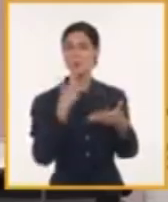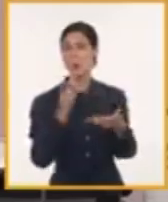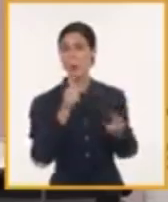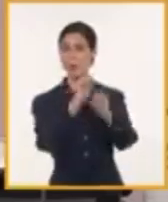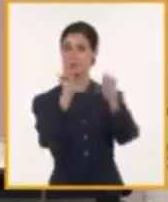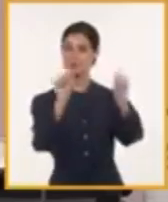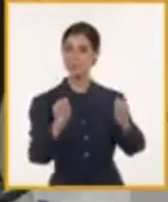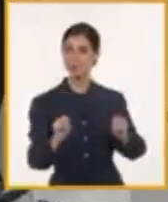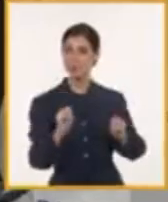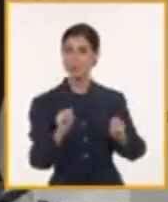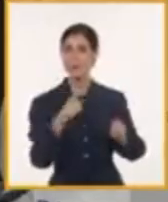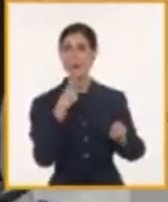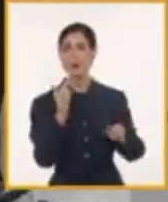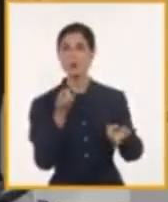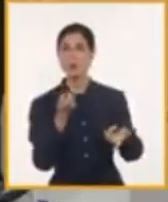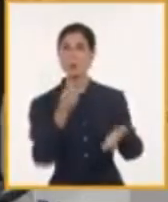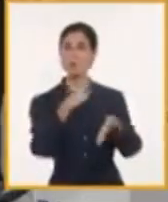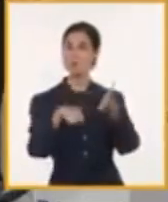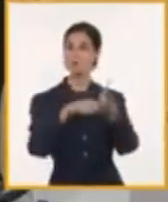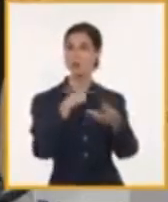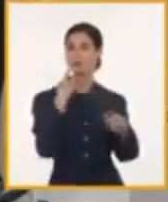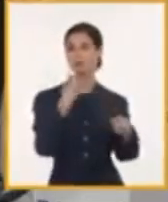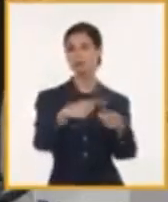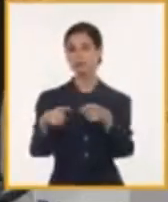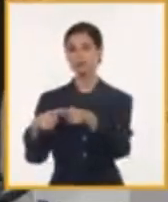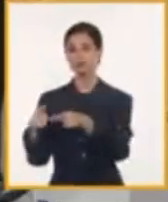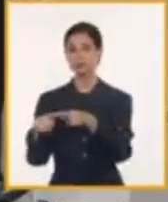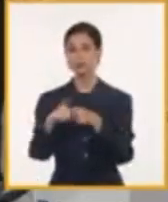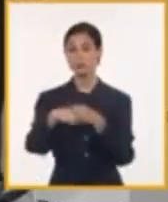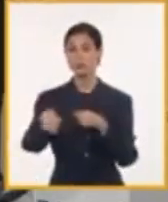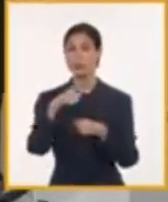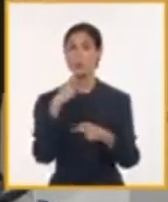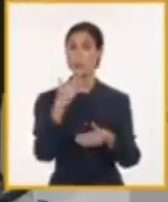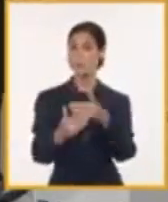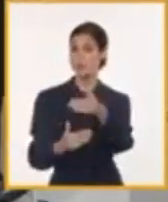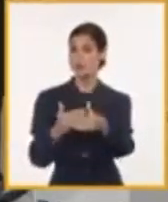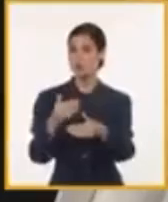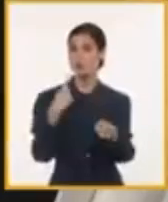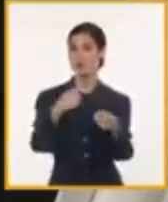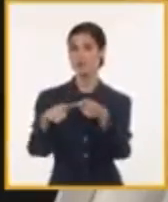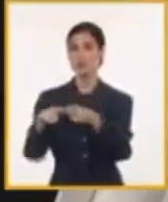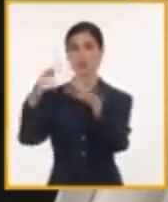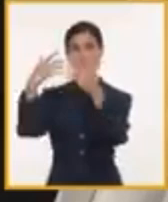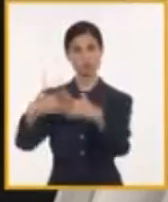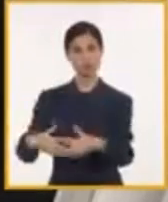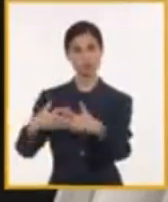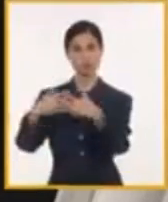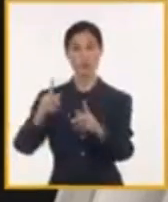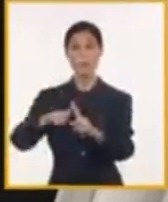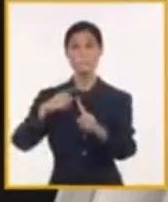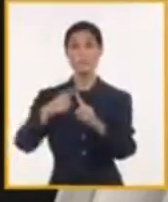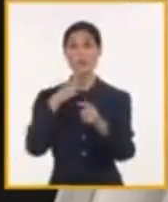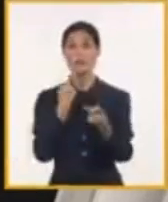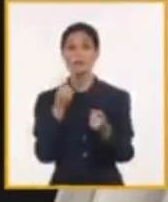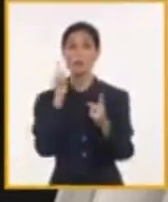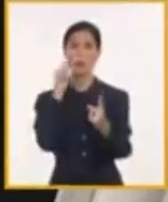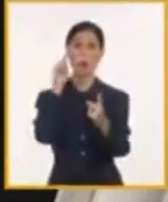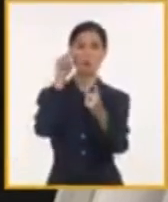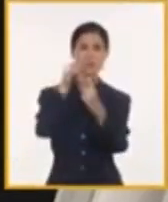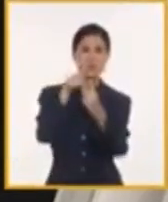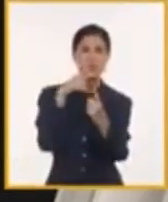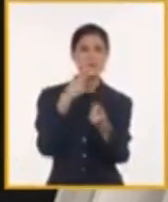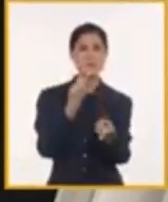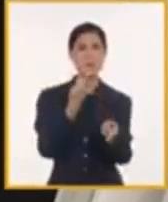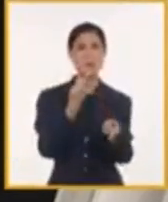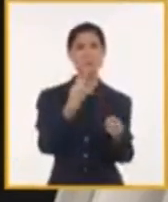que su presidente, el compañero Armando, nos hablara de la composición hoy del grupo empresarial, cuáles son sus principales misiones,